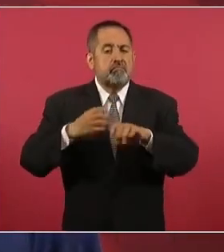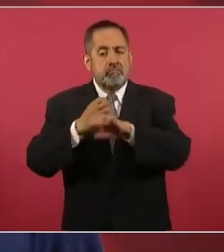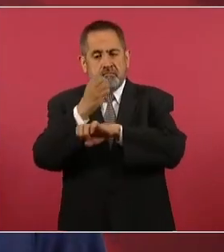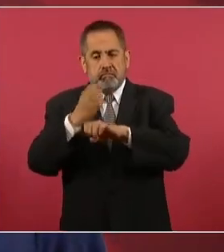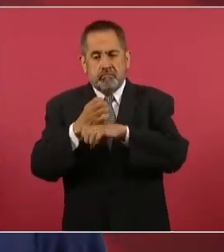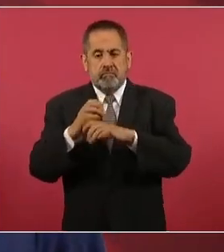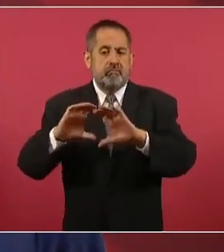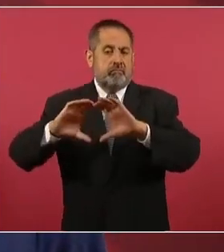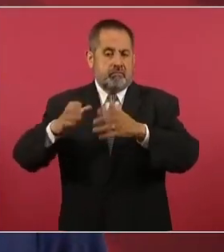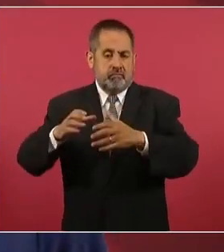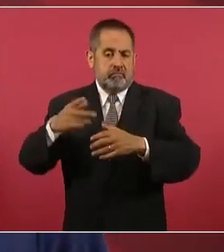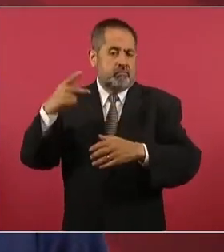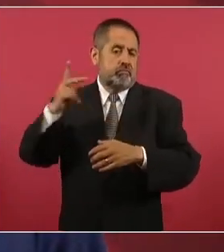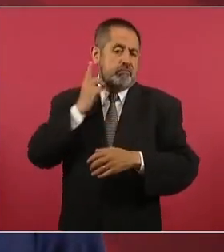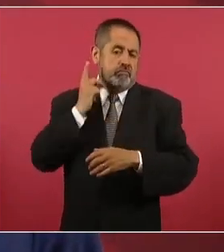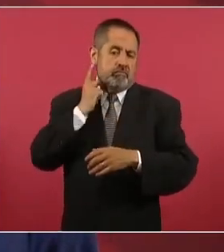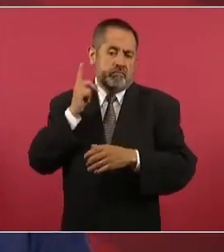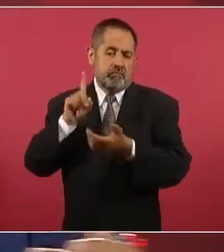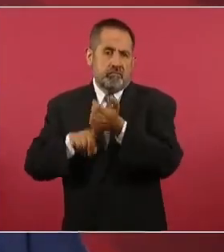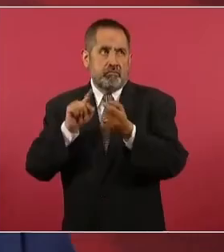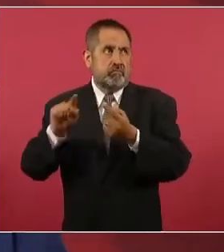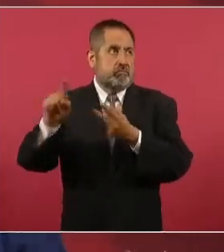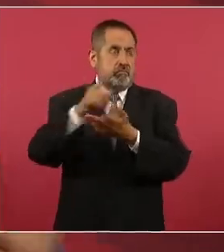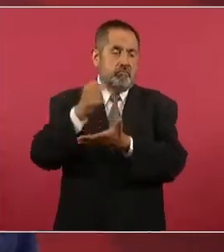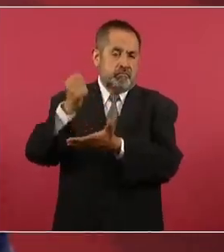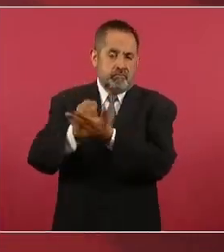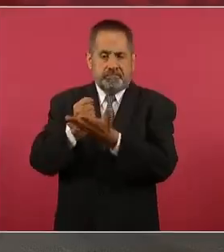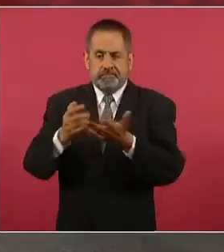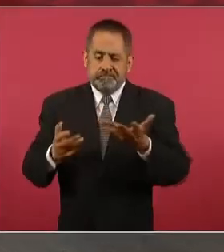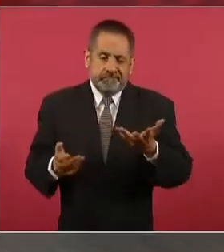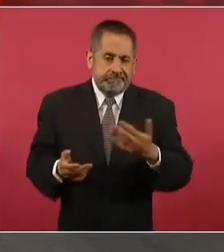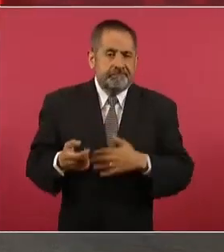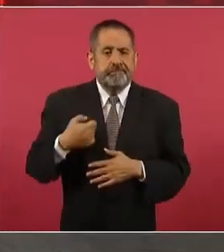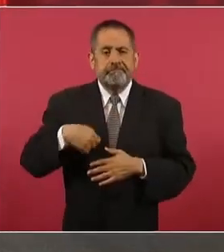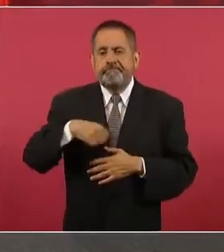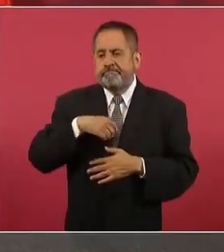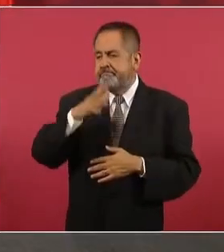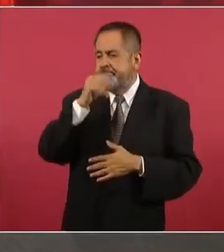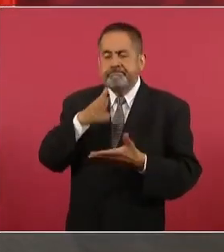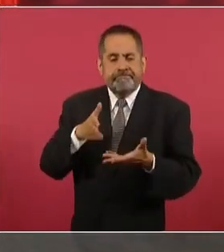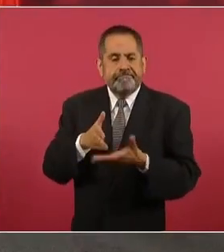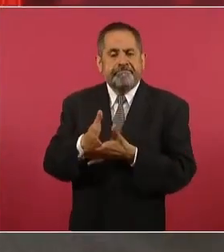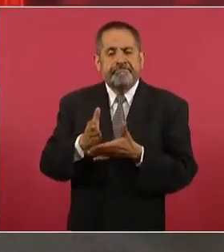los congresos locales. Entonces, nosotros no podemos